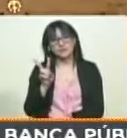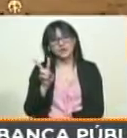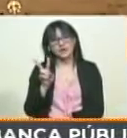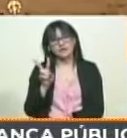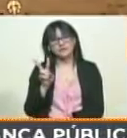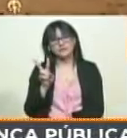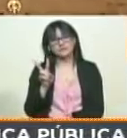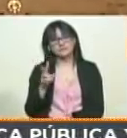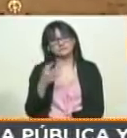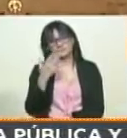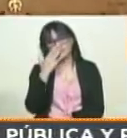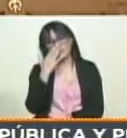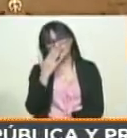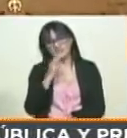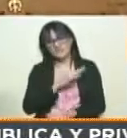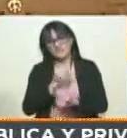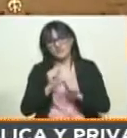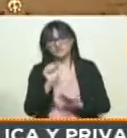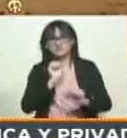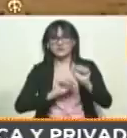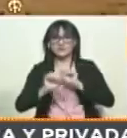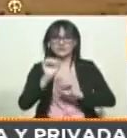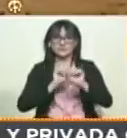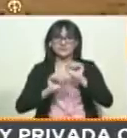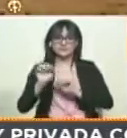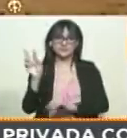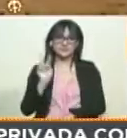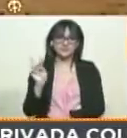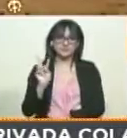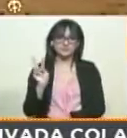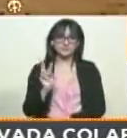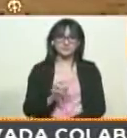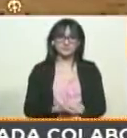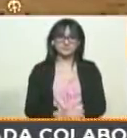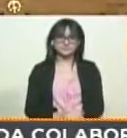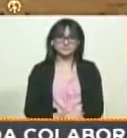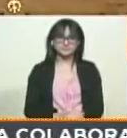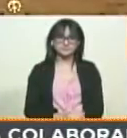su pecho con valentía para defender a Venezuela.